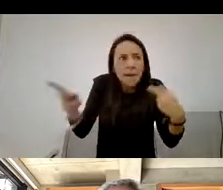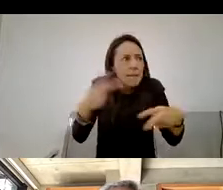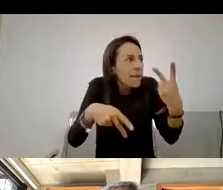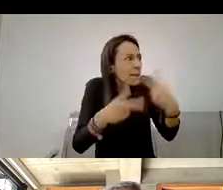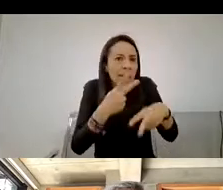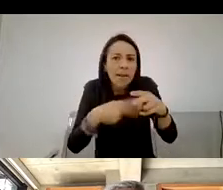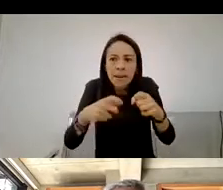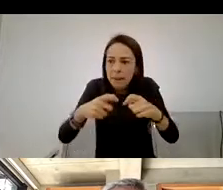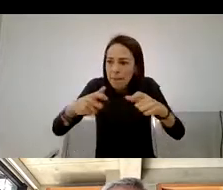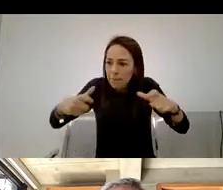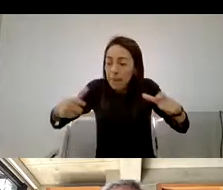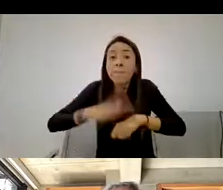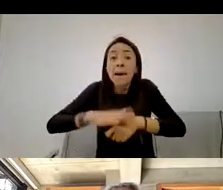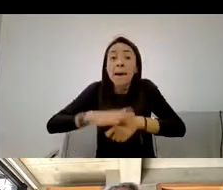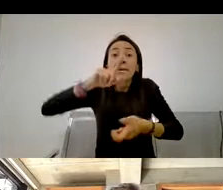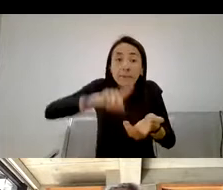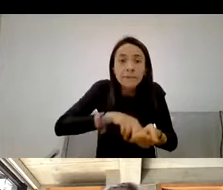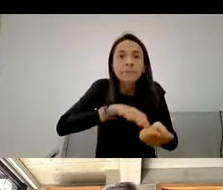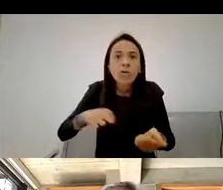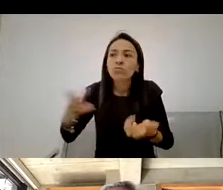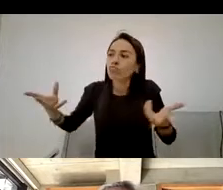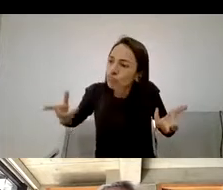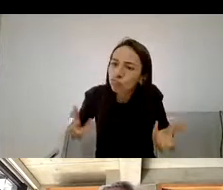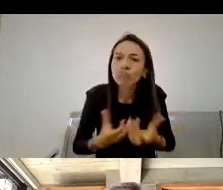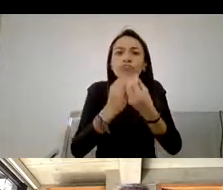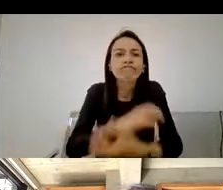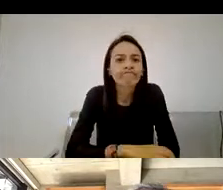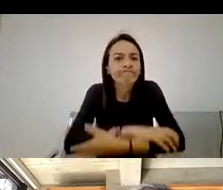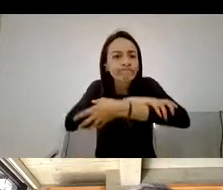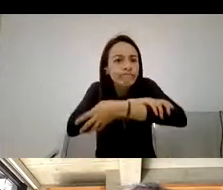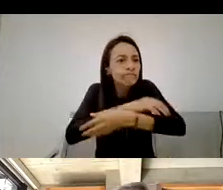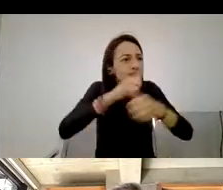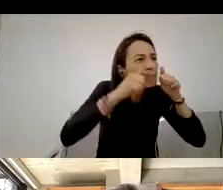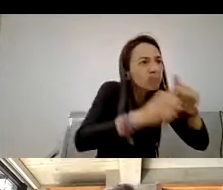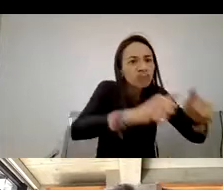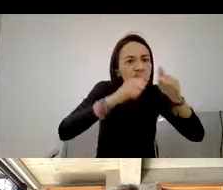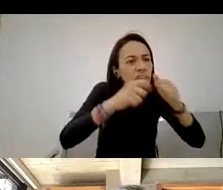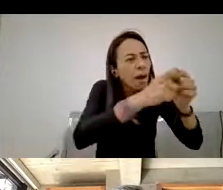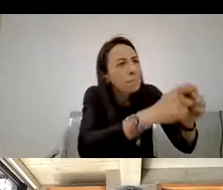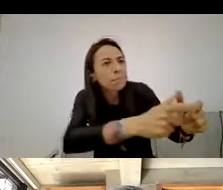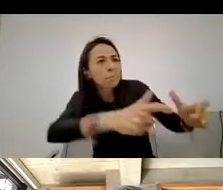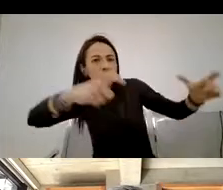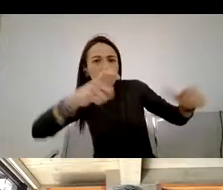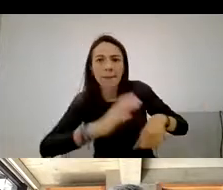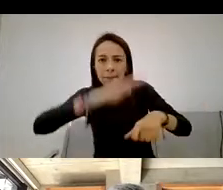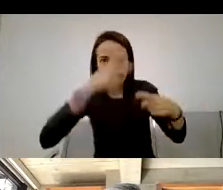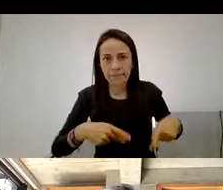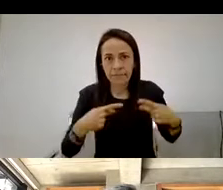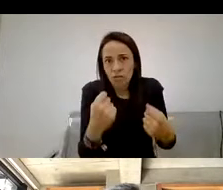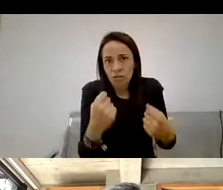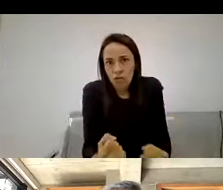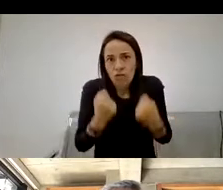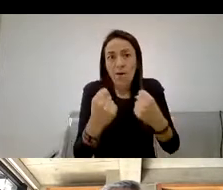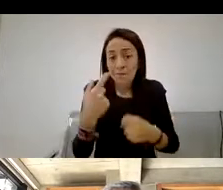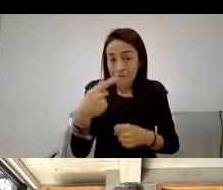beneficia, digamos, donde hay un efecto muy fuerte. Nos cuesta trabajo poner en la mirada